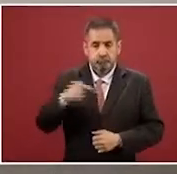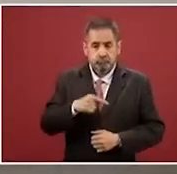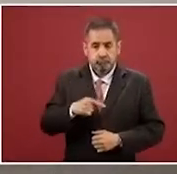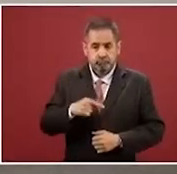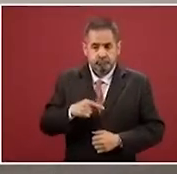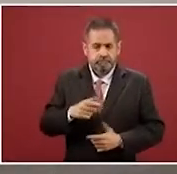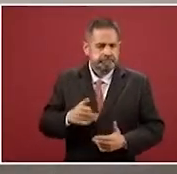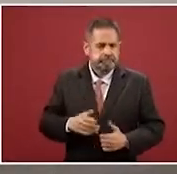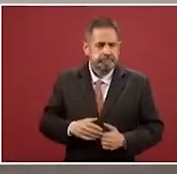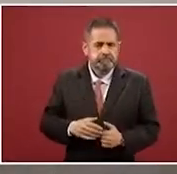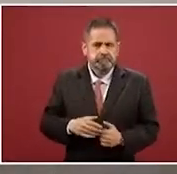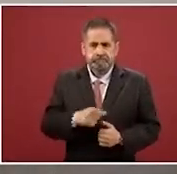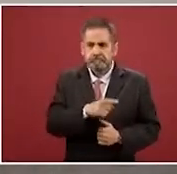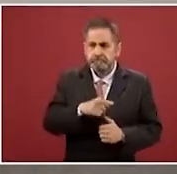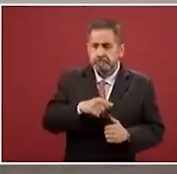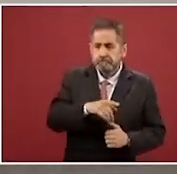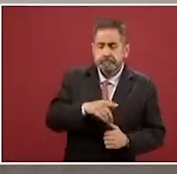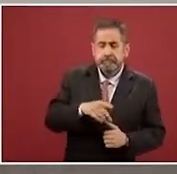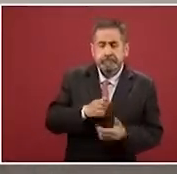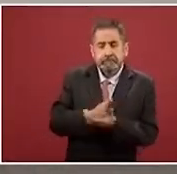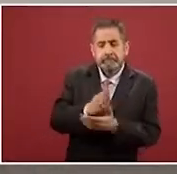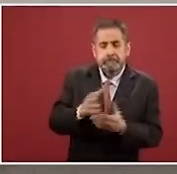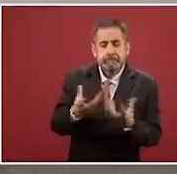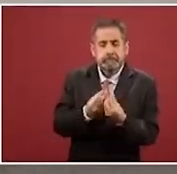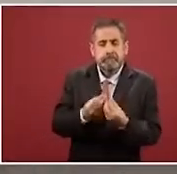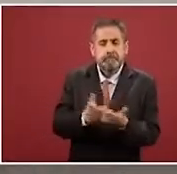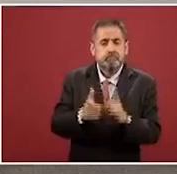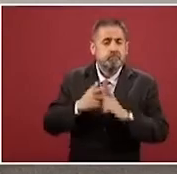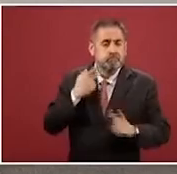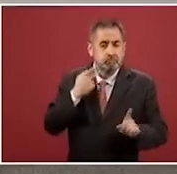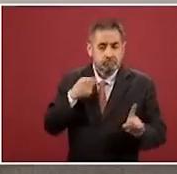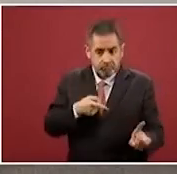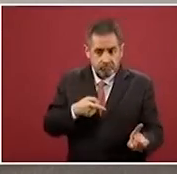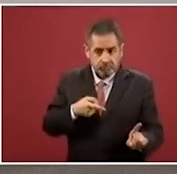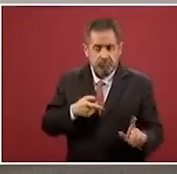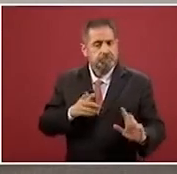se está metiendo en asuntos partidistas,